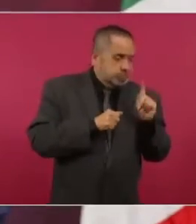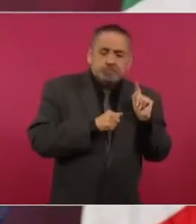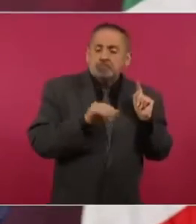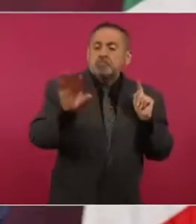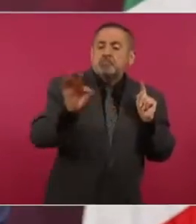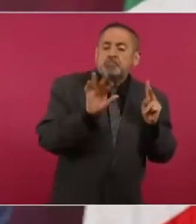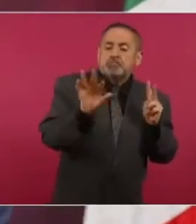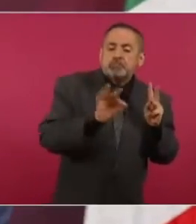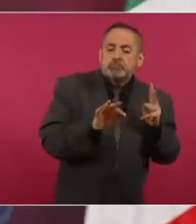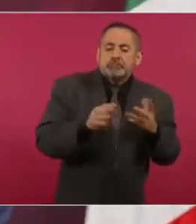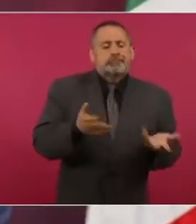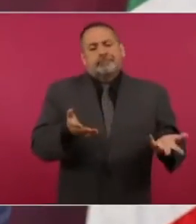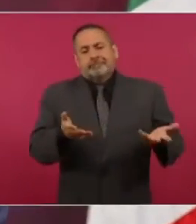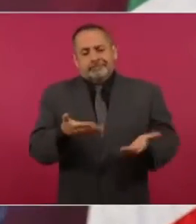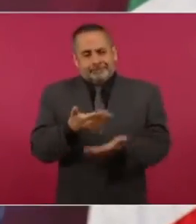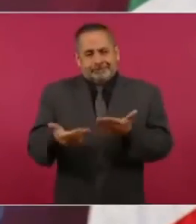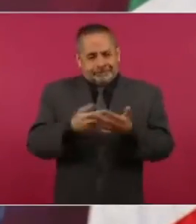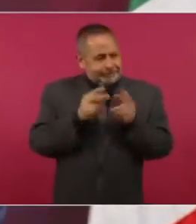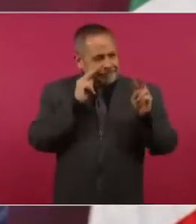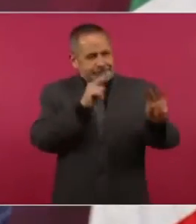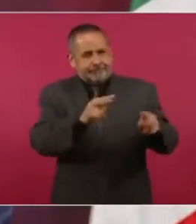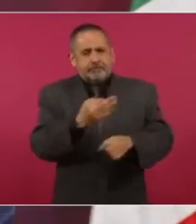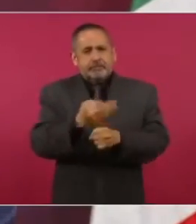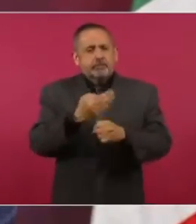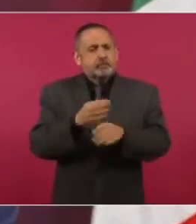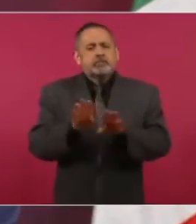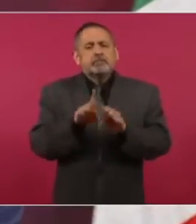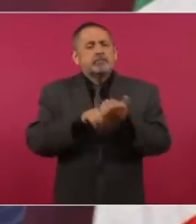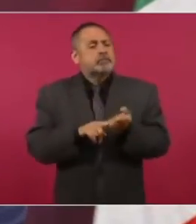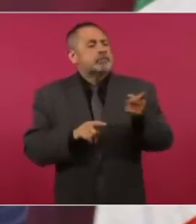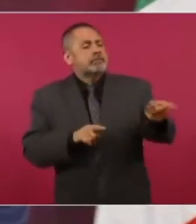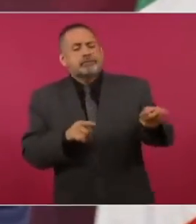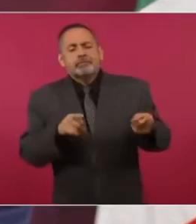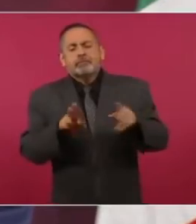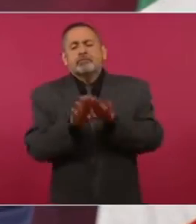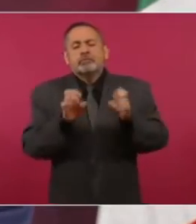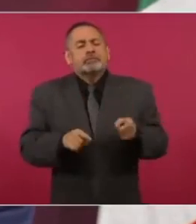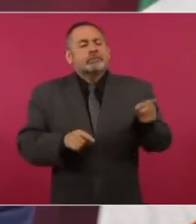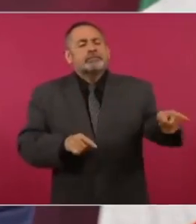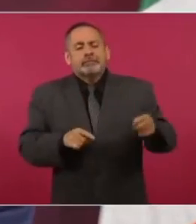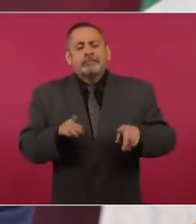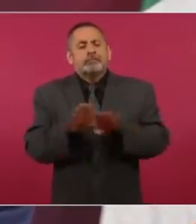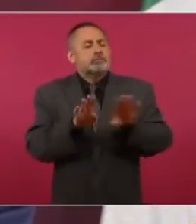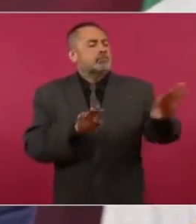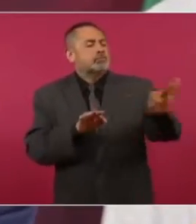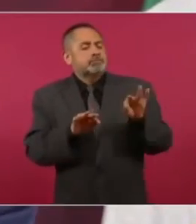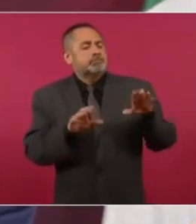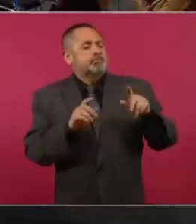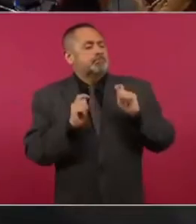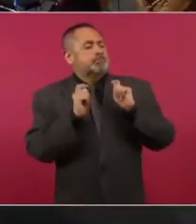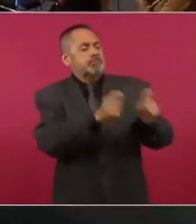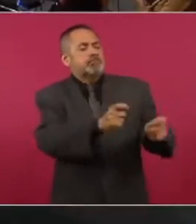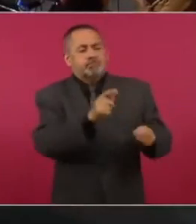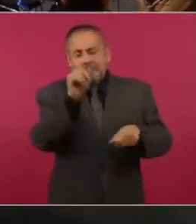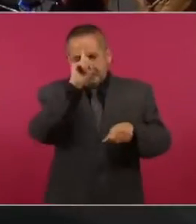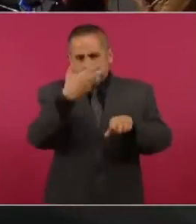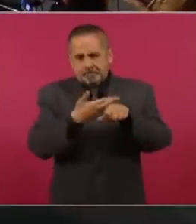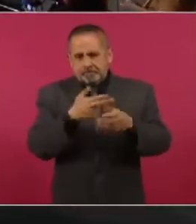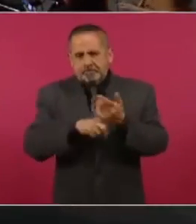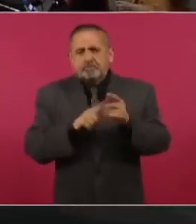Bueno, ¿cómo están los de ahora? ¿Cómo los nombraron? Pregúntenles. O sea, ¿quién los